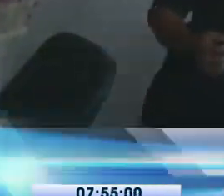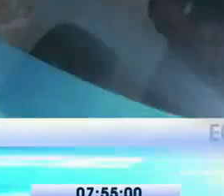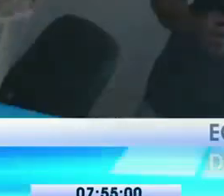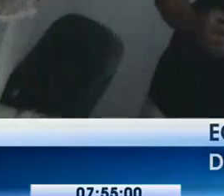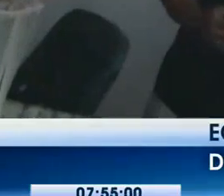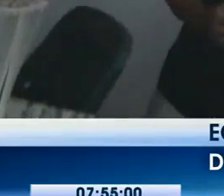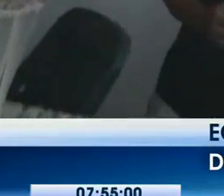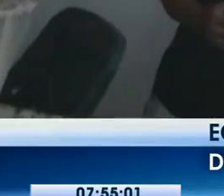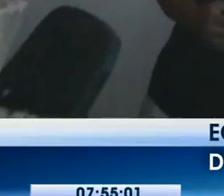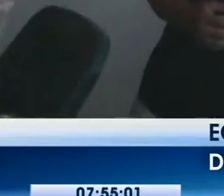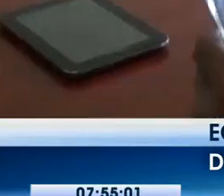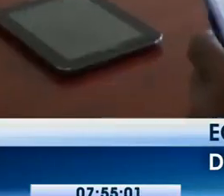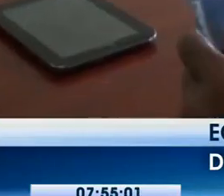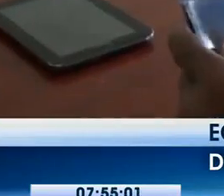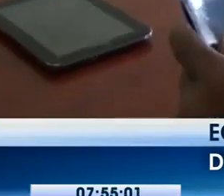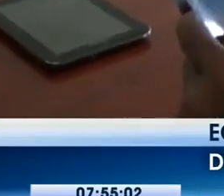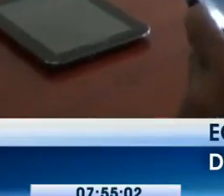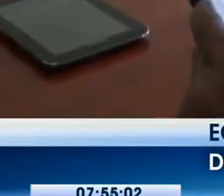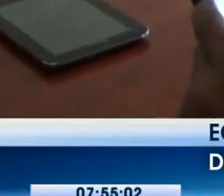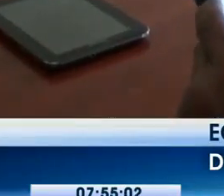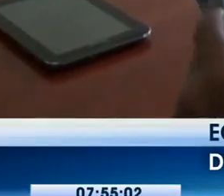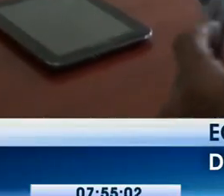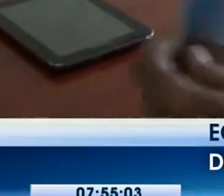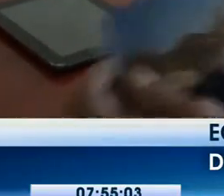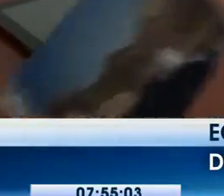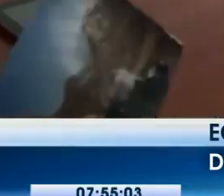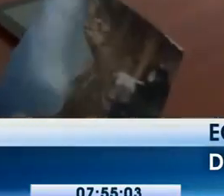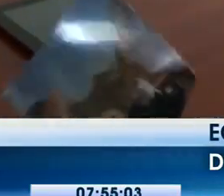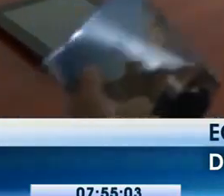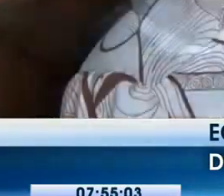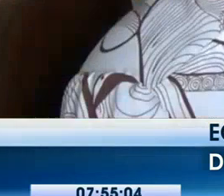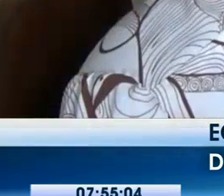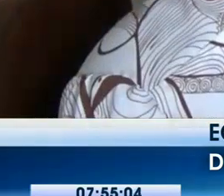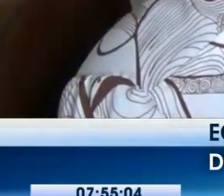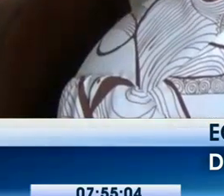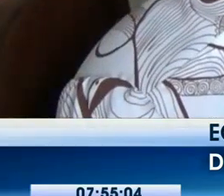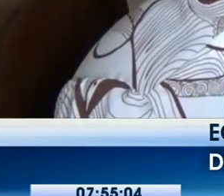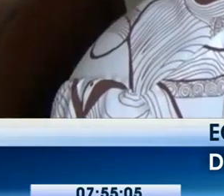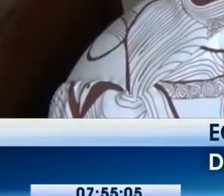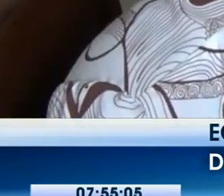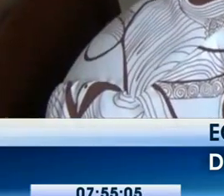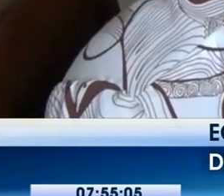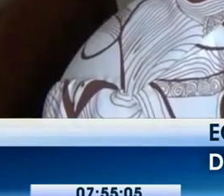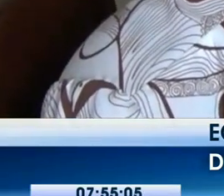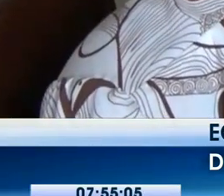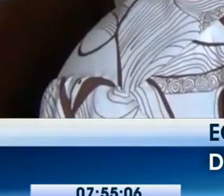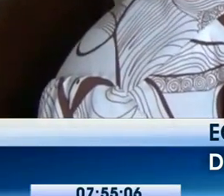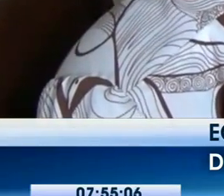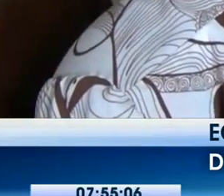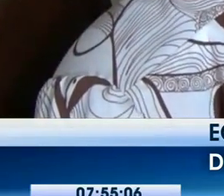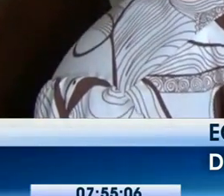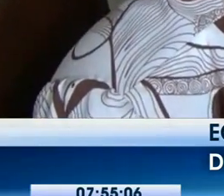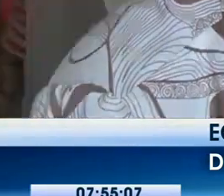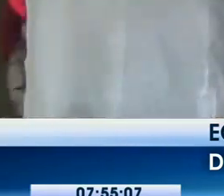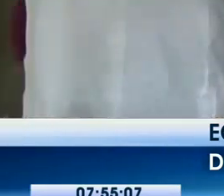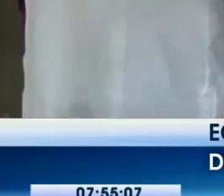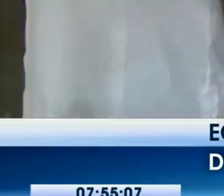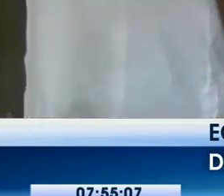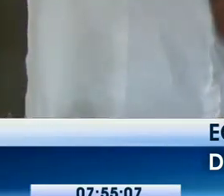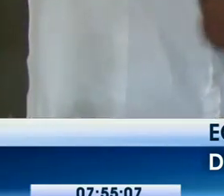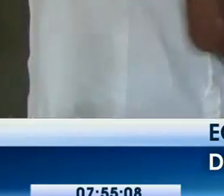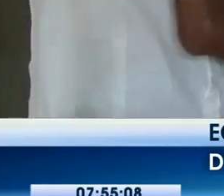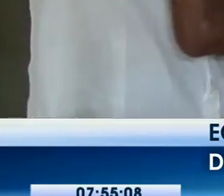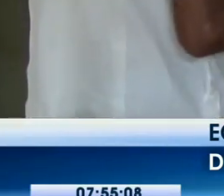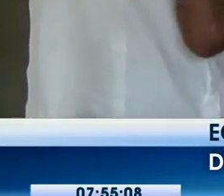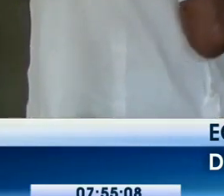el temor en esta familia, pues tienen más hijos en España. Por eso piden al cielo que atentados como el del pasado 17 no se vuelvan